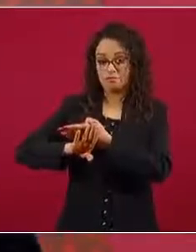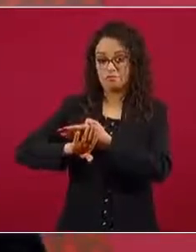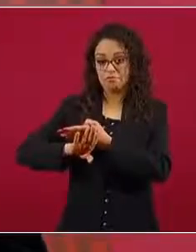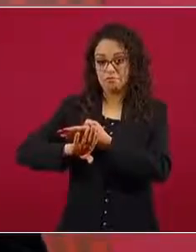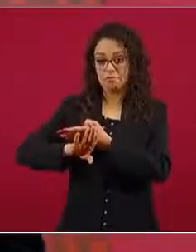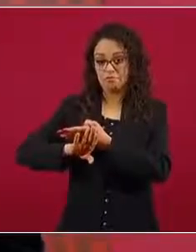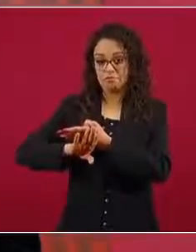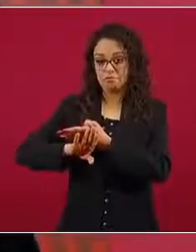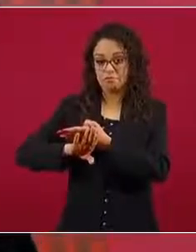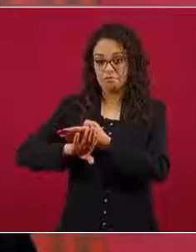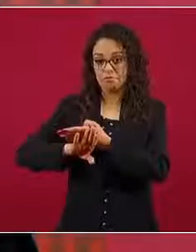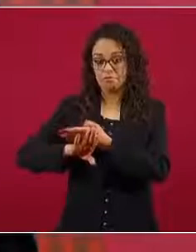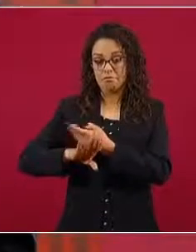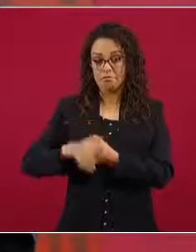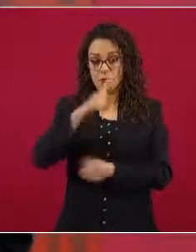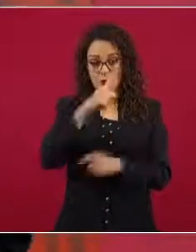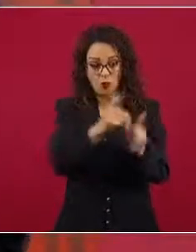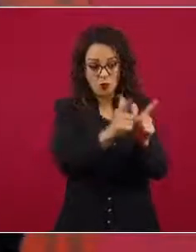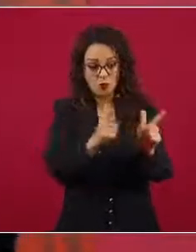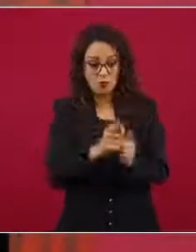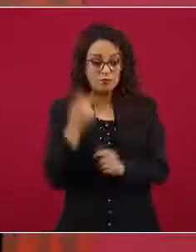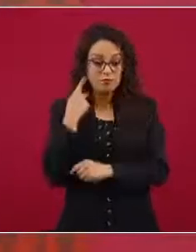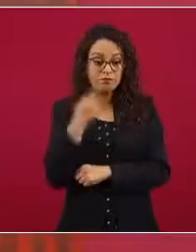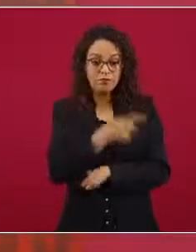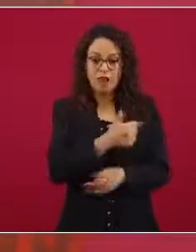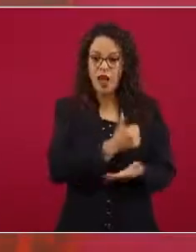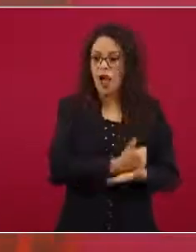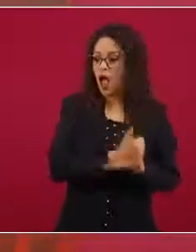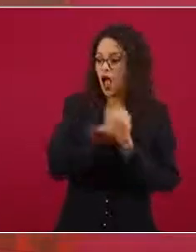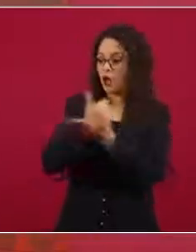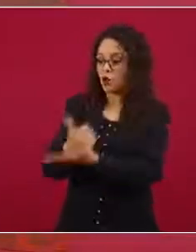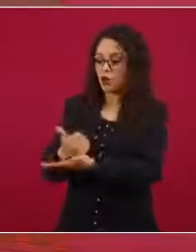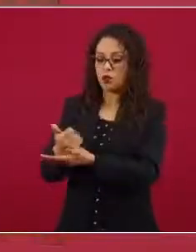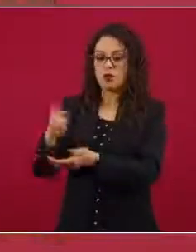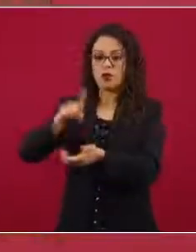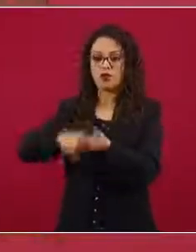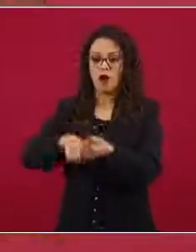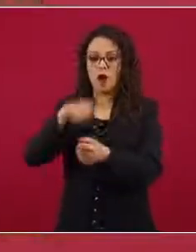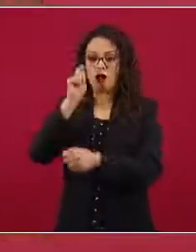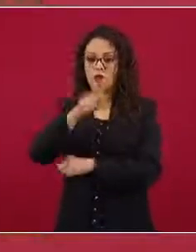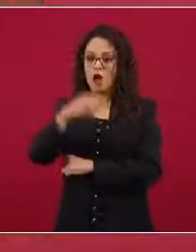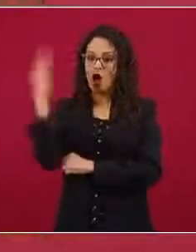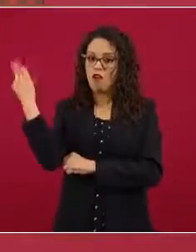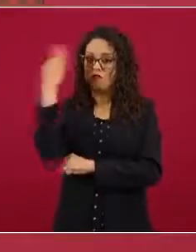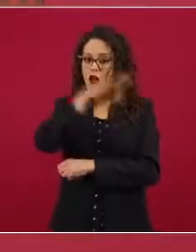Un partido ayudó en el fraude al otro partido.